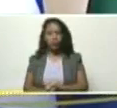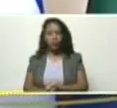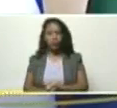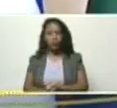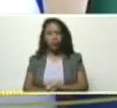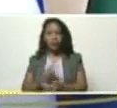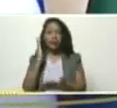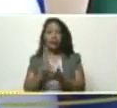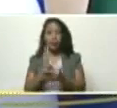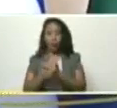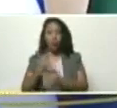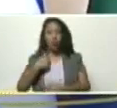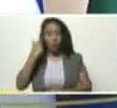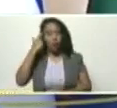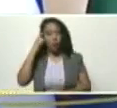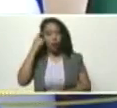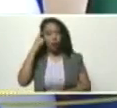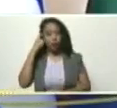Siempre lo recuerdo,